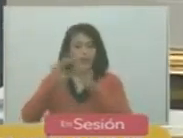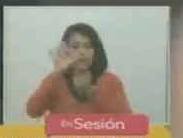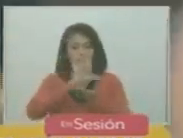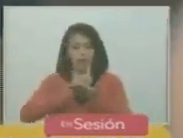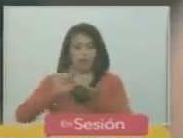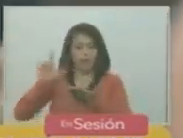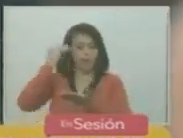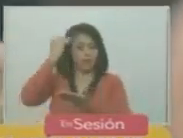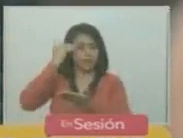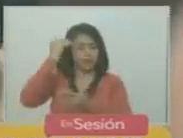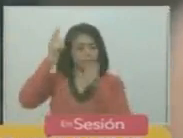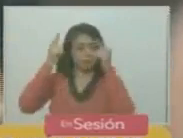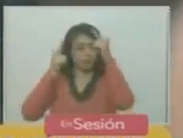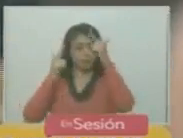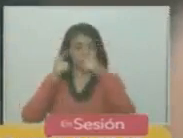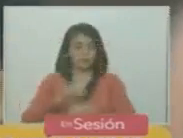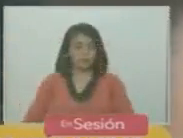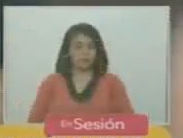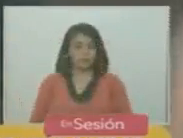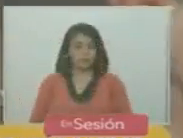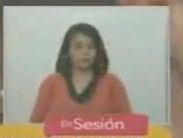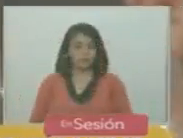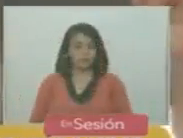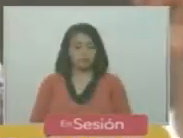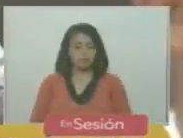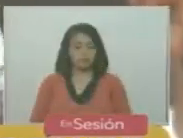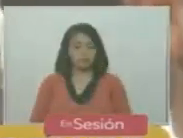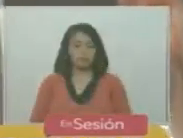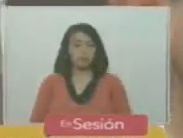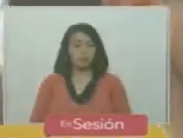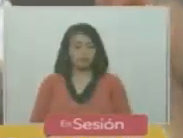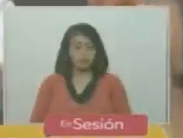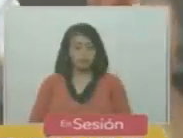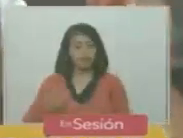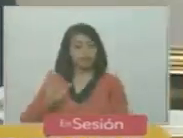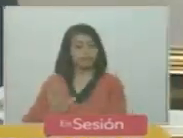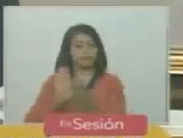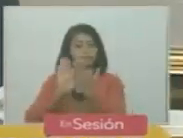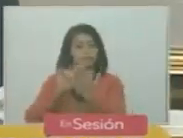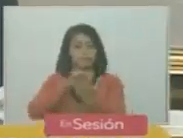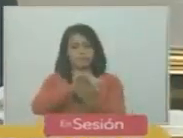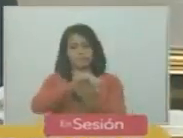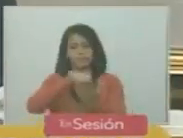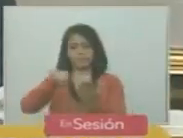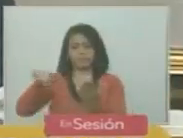al pensamiento de Hugo Chávez, y que ha enfrentado